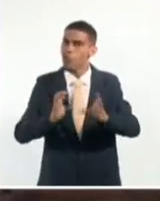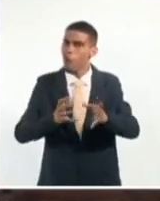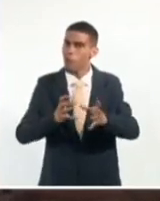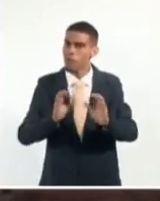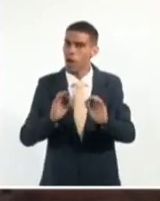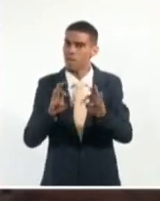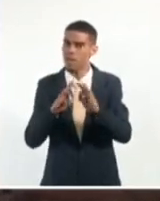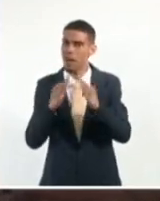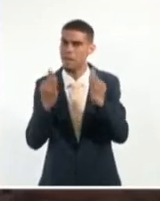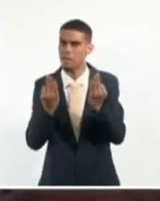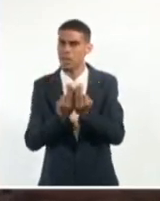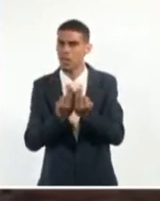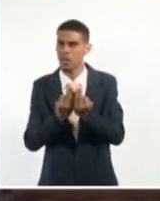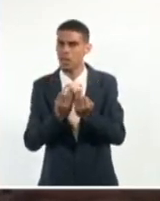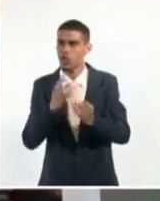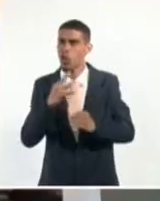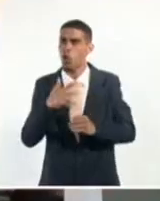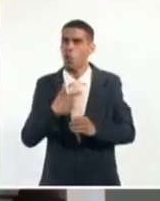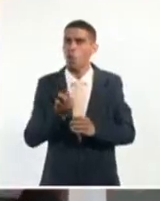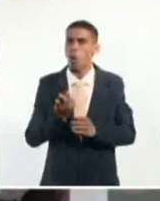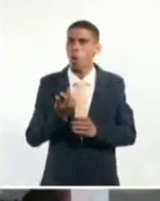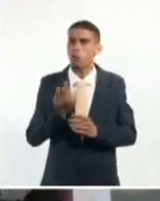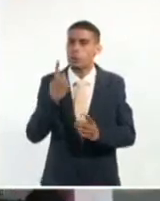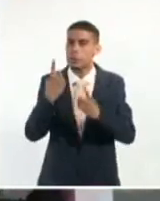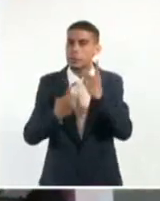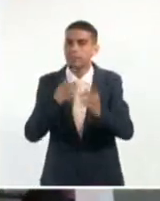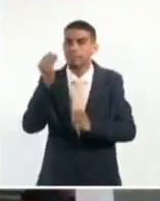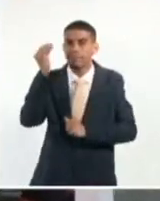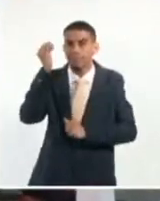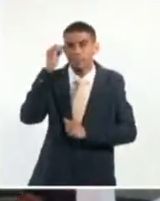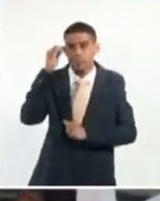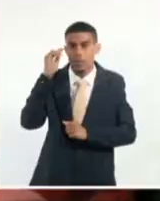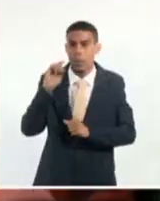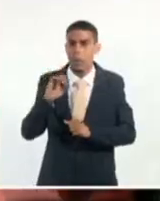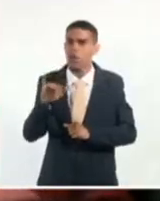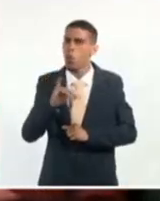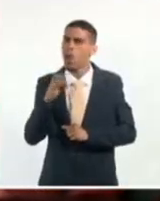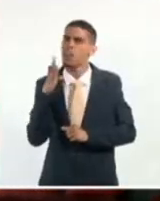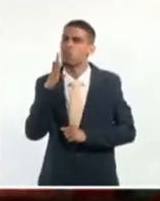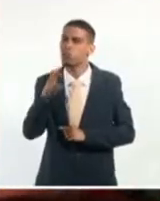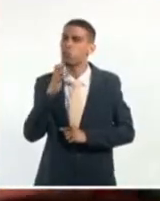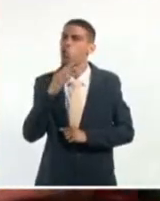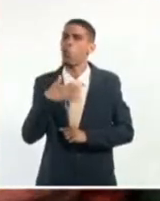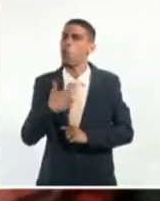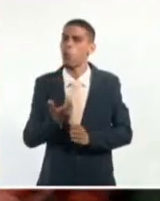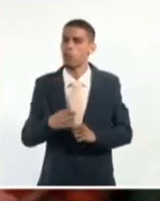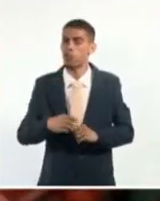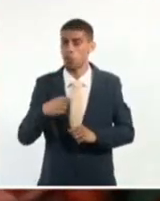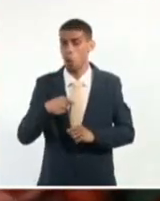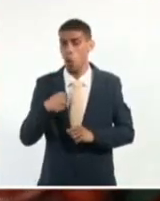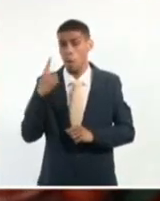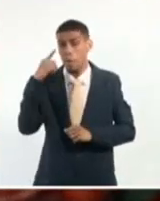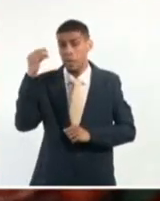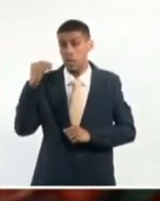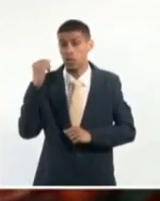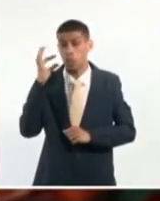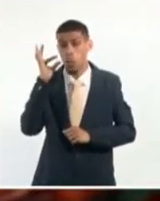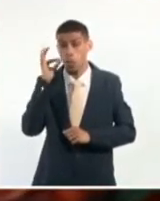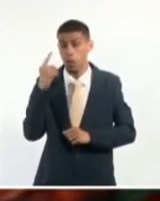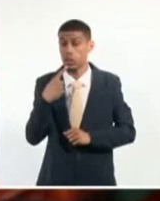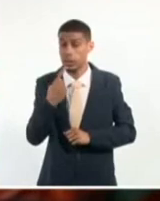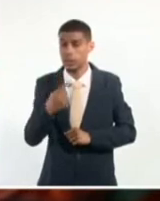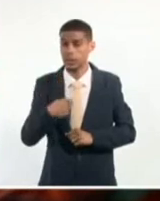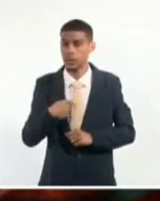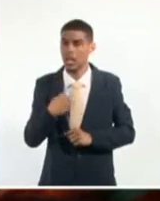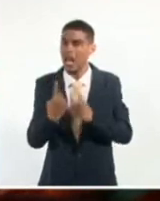el modo de interpretar, pero el modo de ver el futuro. Y considero que hay puntos